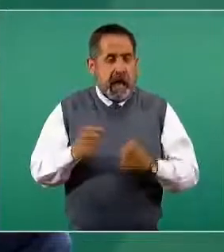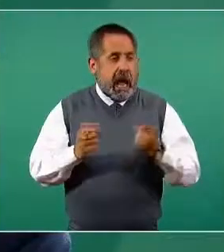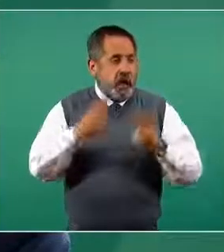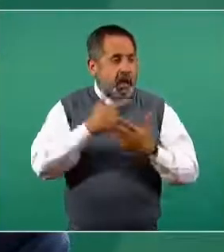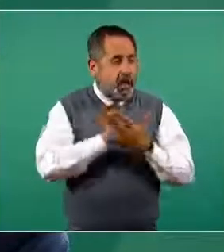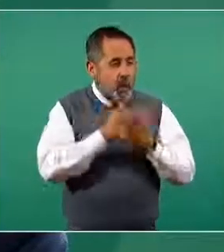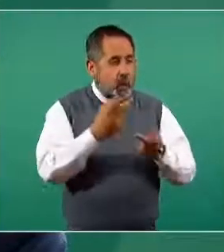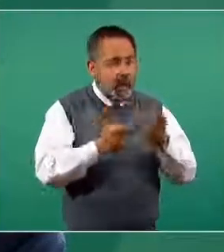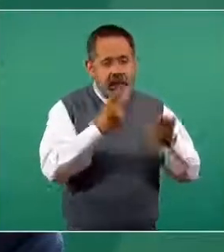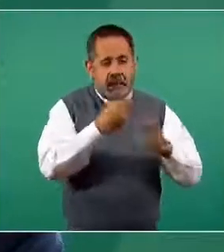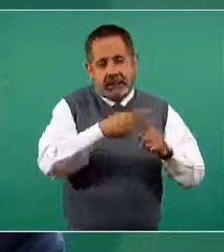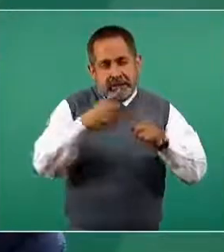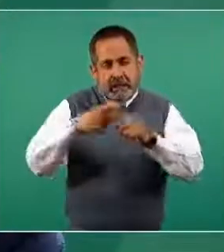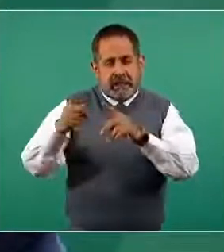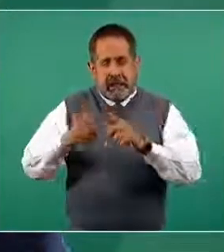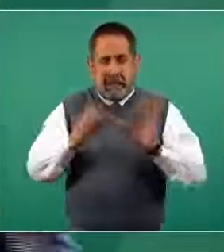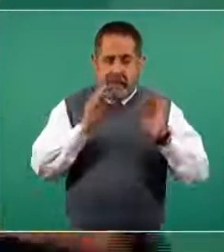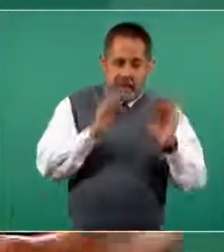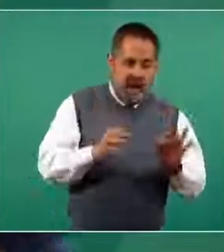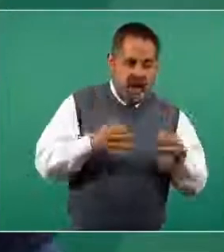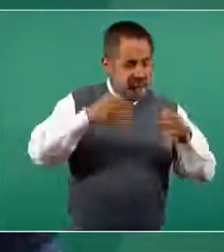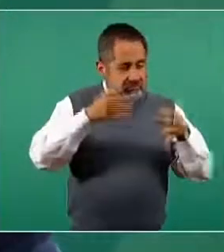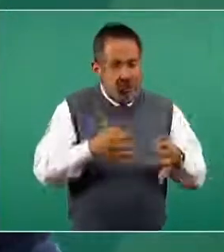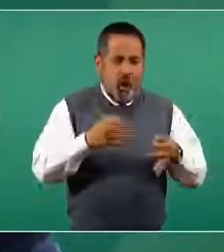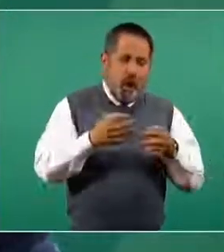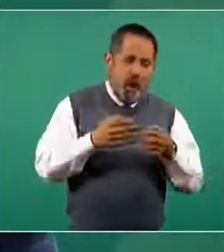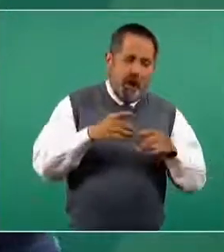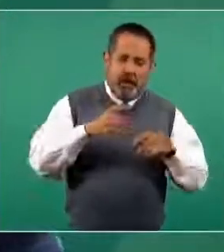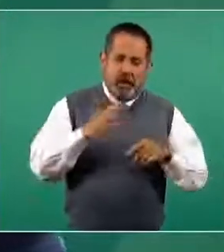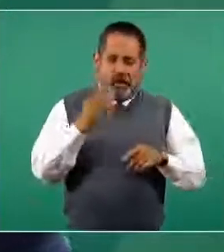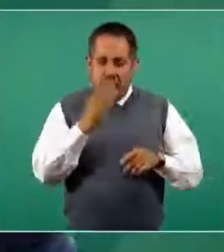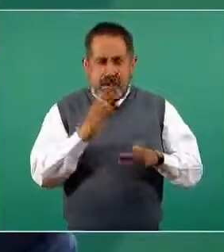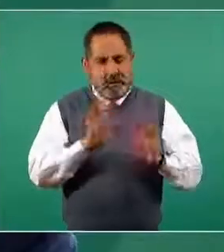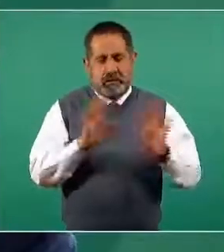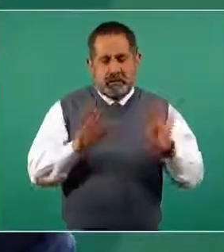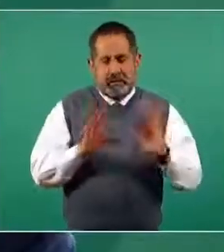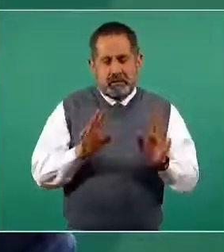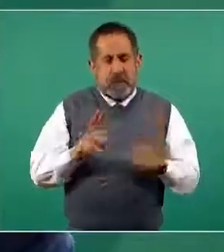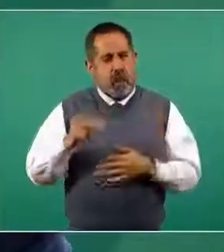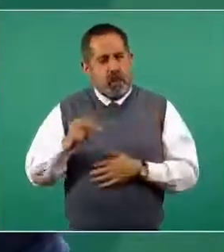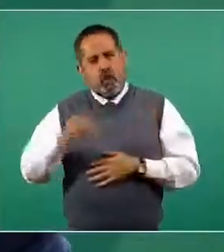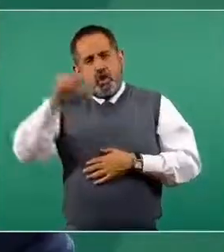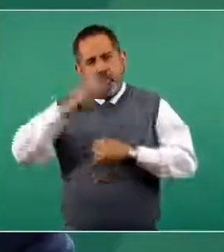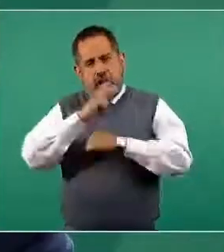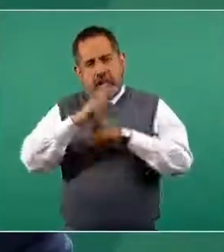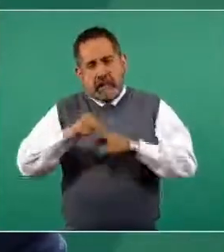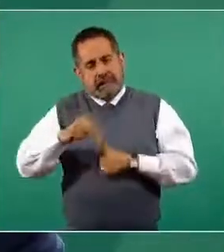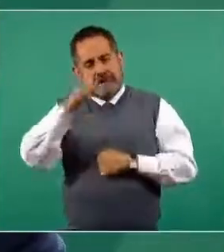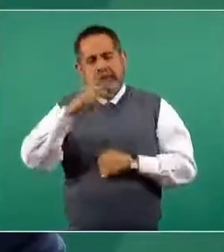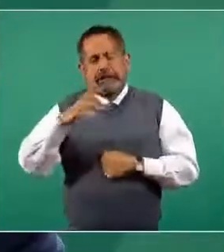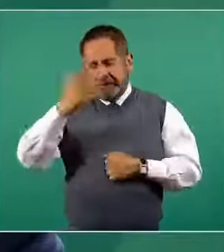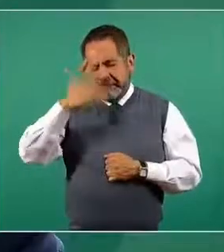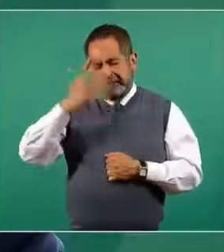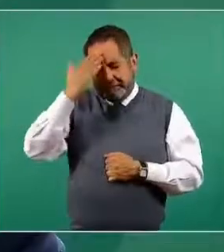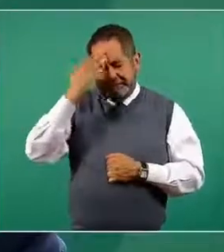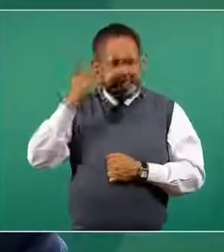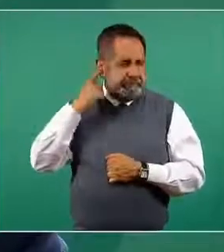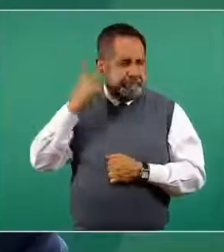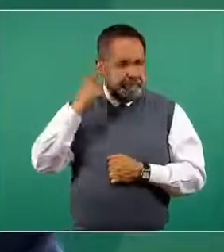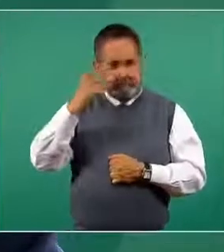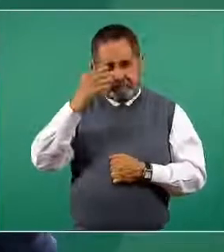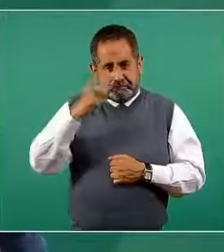encuestas de distinta calidad y de distinta amplitud, sobre todo en la zona norte del país, tenemos conocimiento